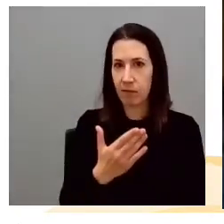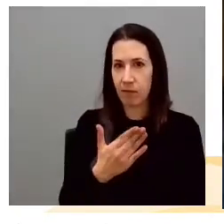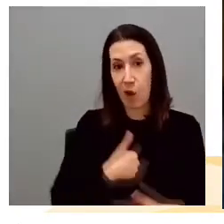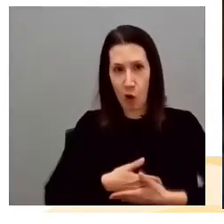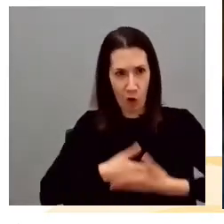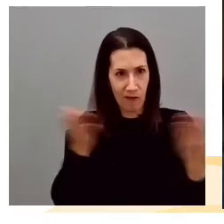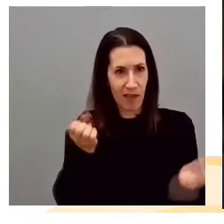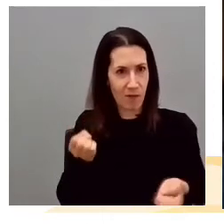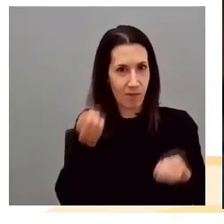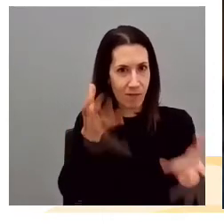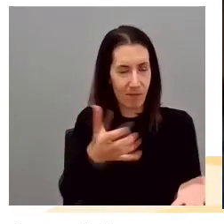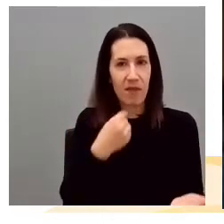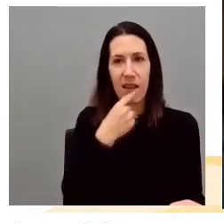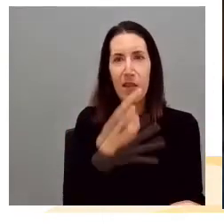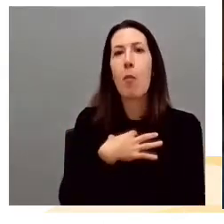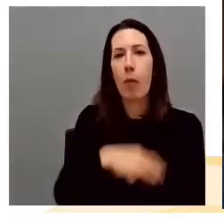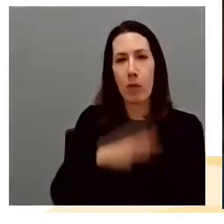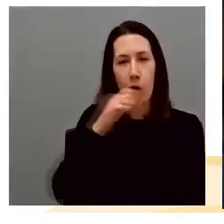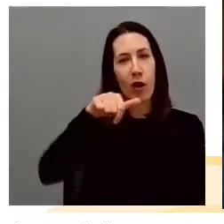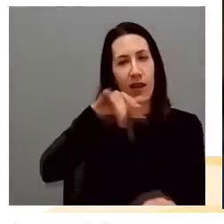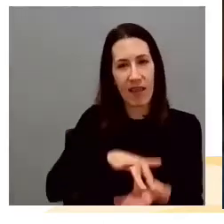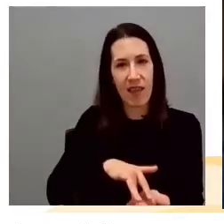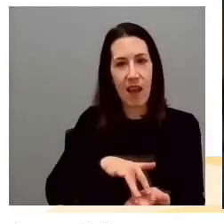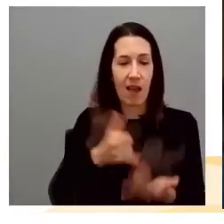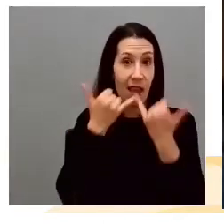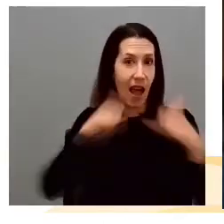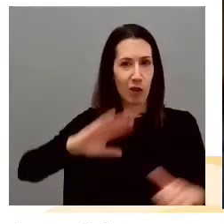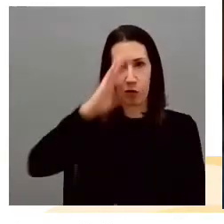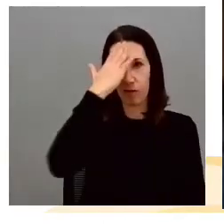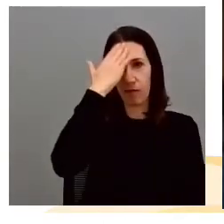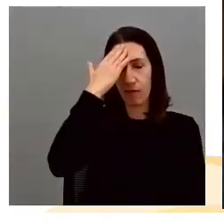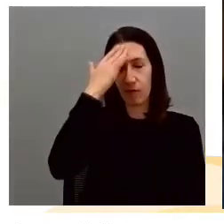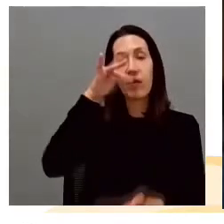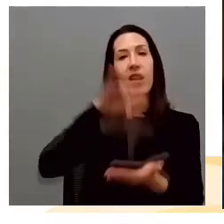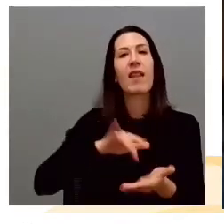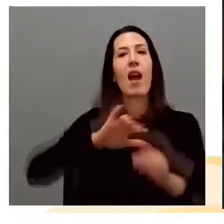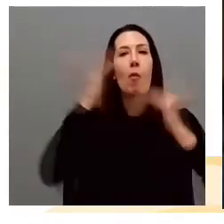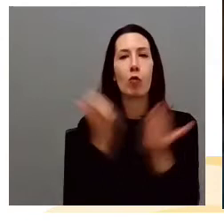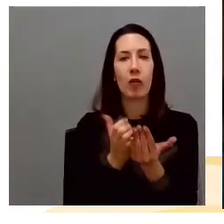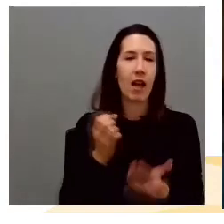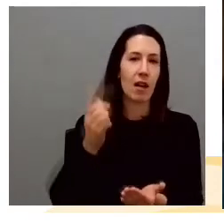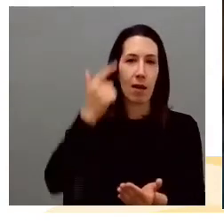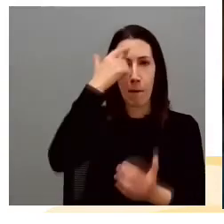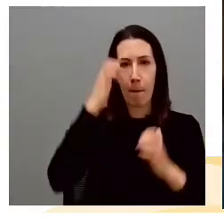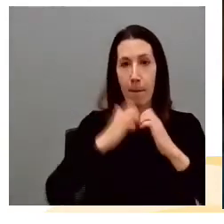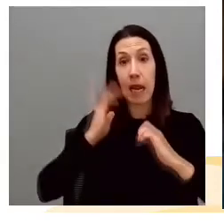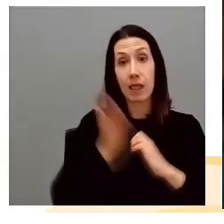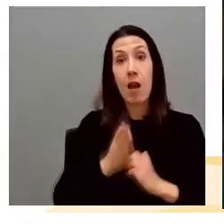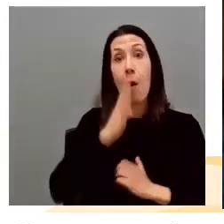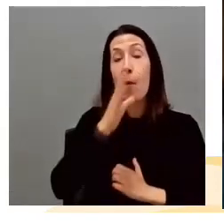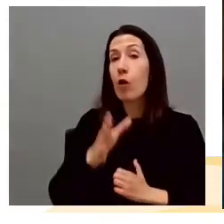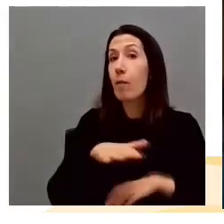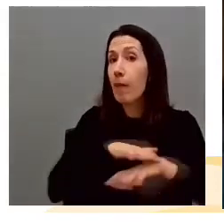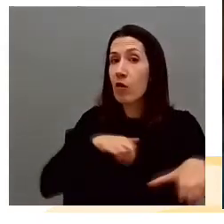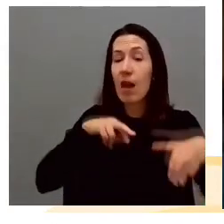confianza de este Día Mundial, de este acto central del Día Mundial de la Parálisis Cerebral. Porque gran parte de los